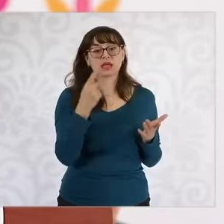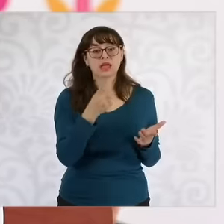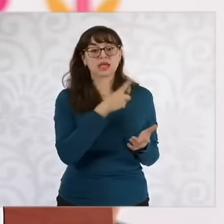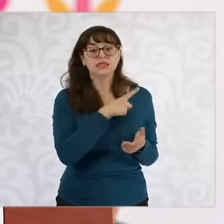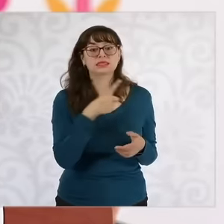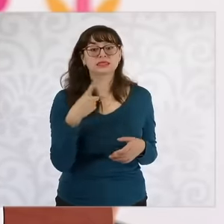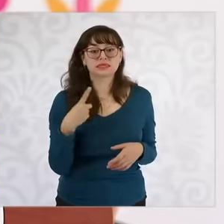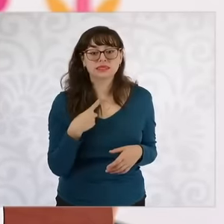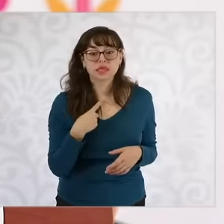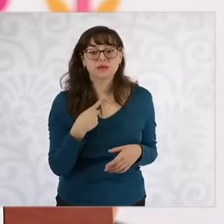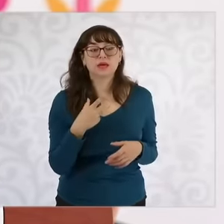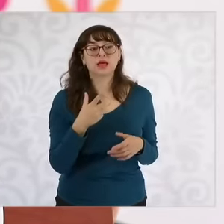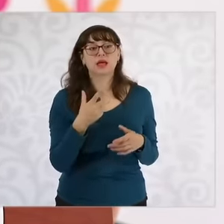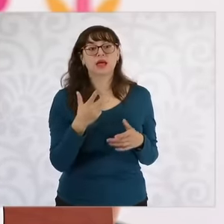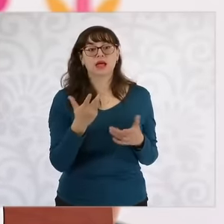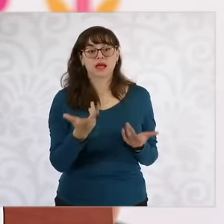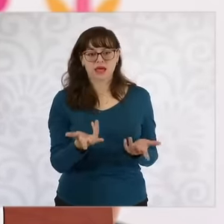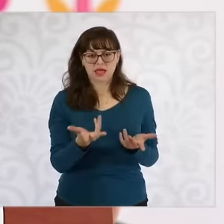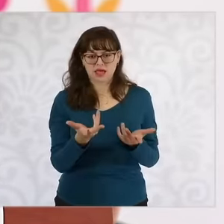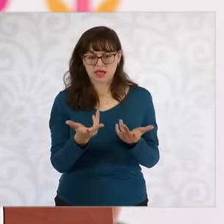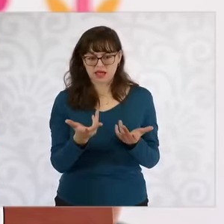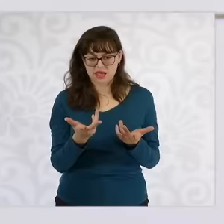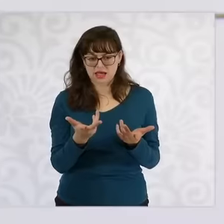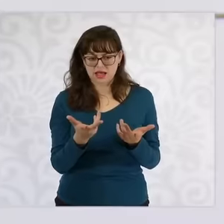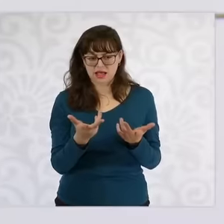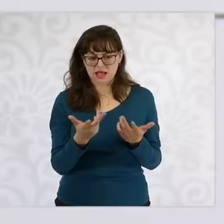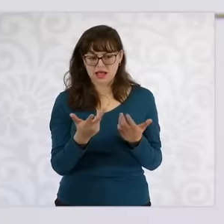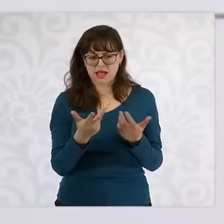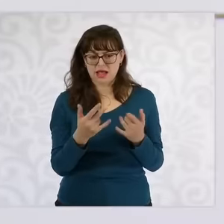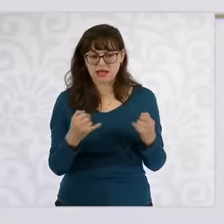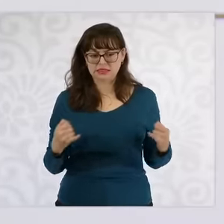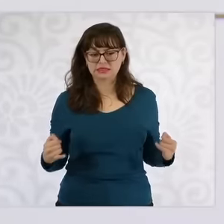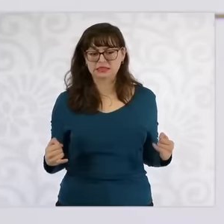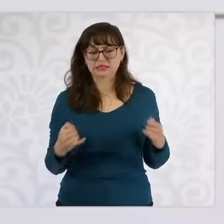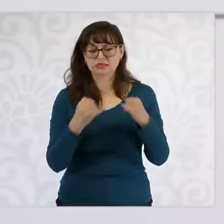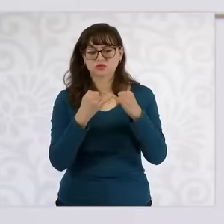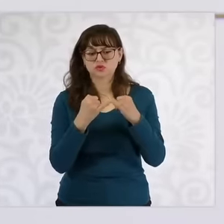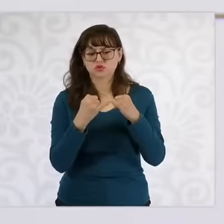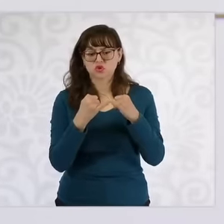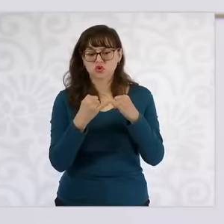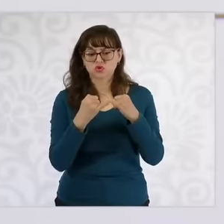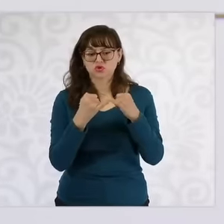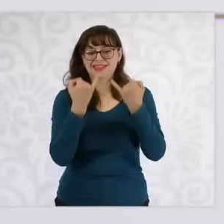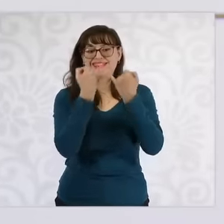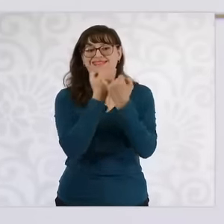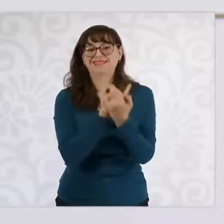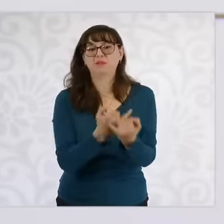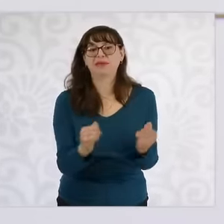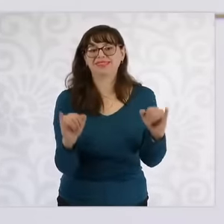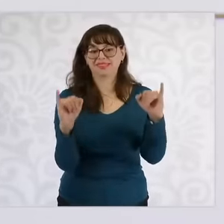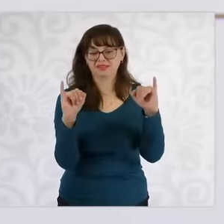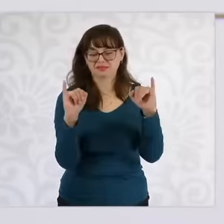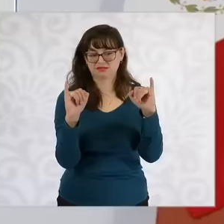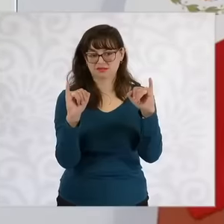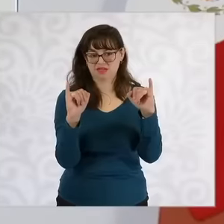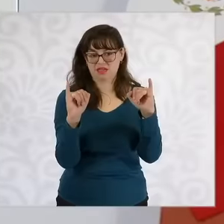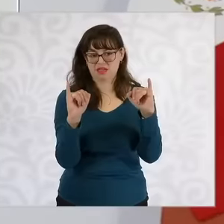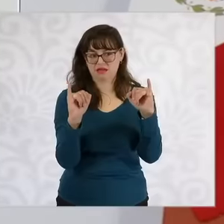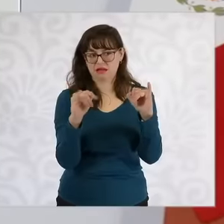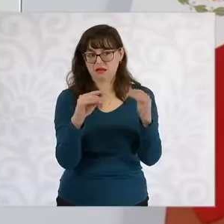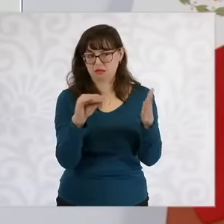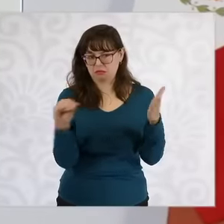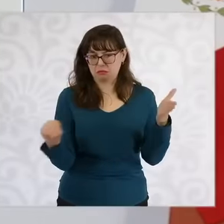independencia técnica, porque así está redactado tal cual en el tratado, entonces para que no haya ningún problema.